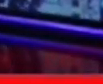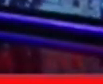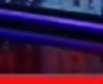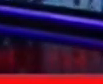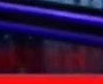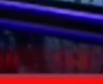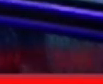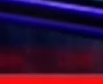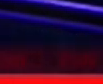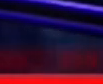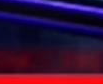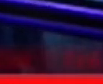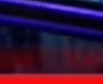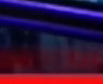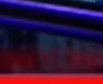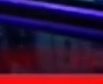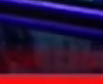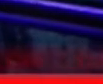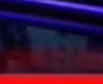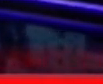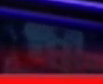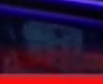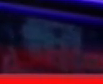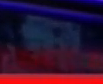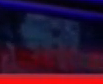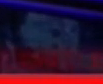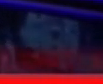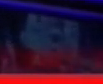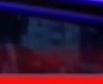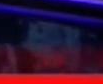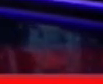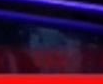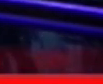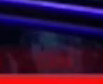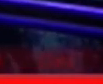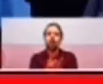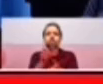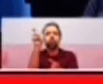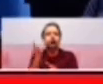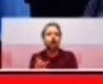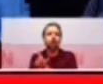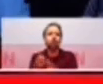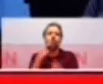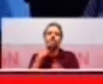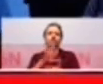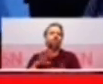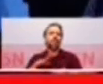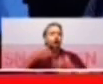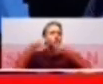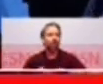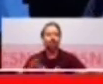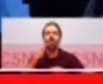laboral que incluye una un un desarmar Si se quiere ciertas lógicas económicas y después tenías una movilización Ahora va a ser